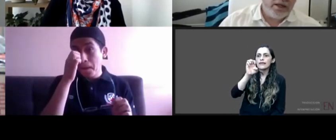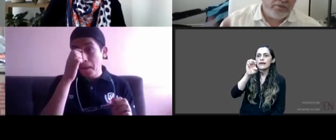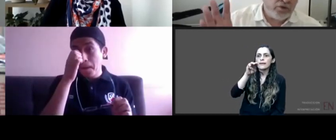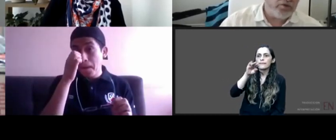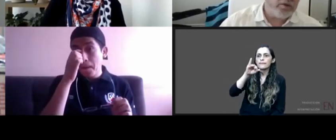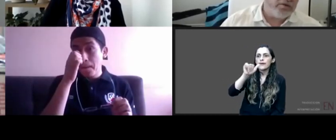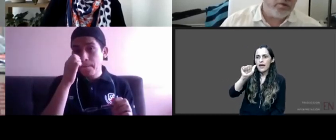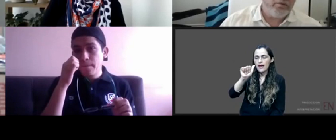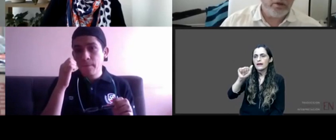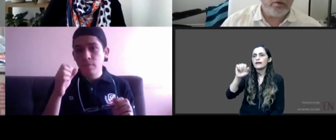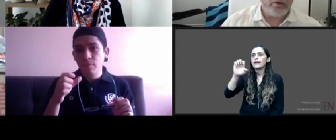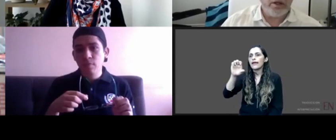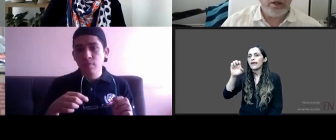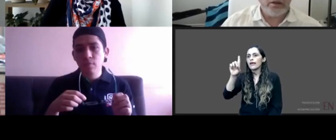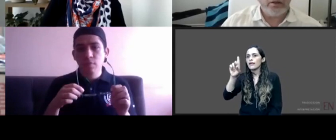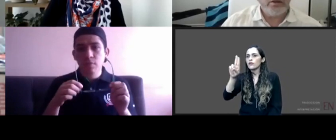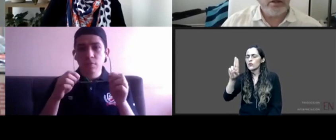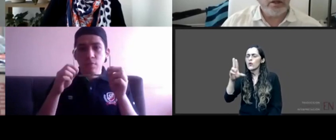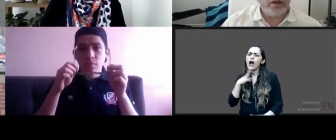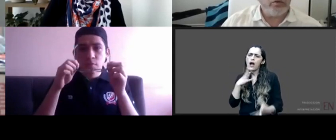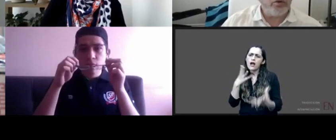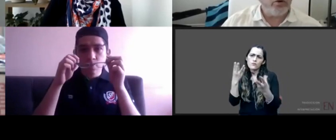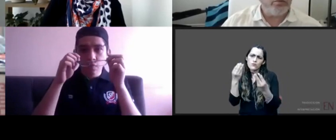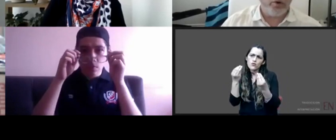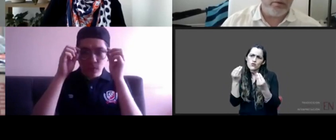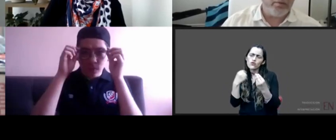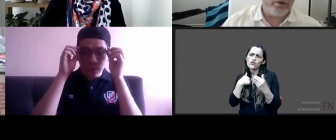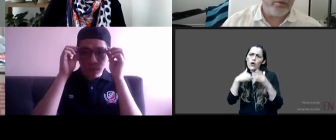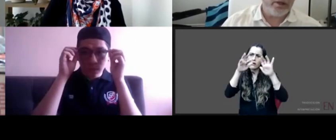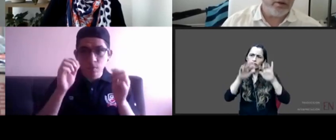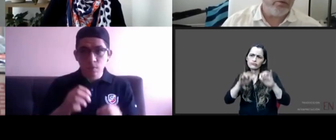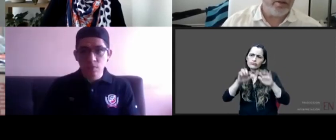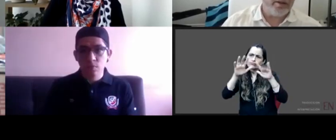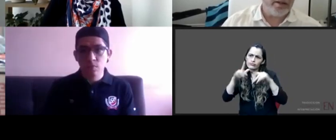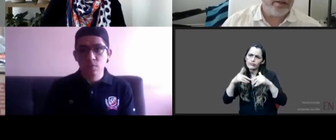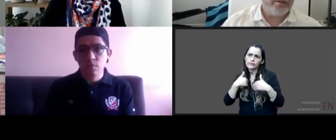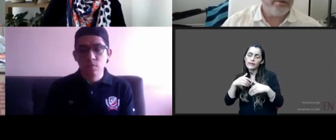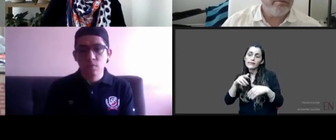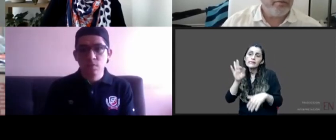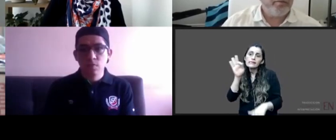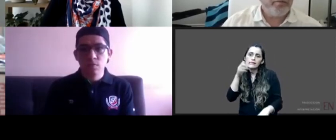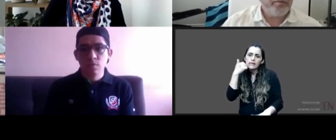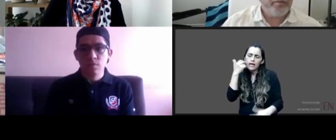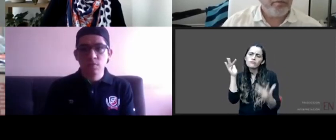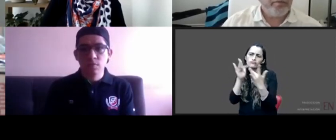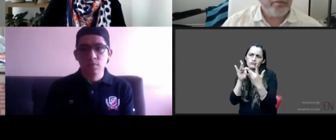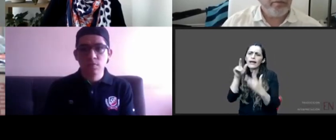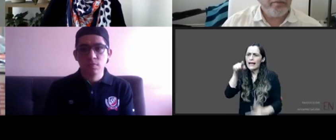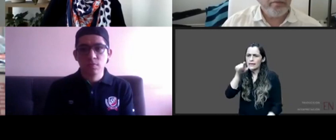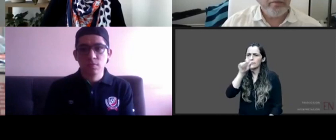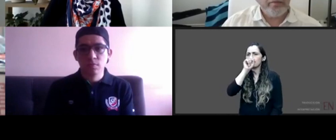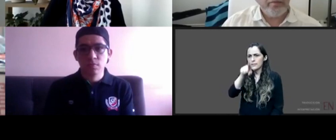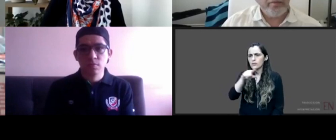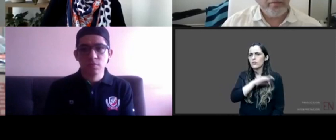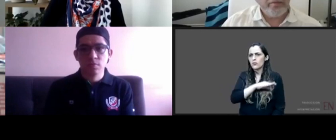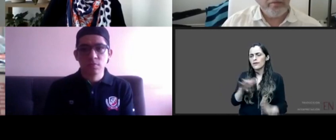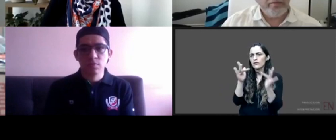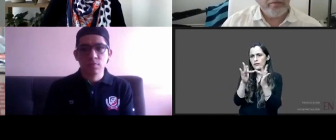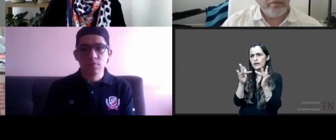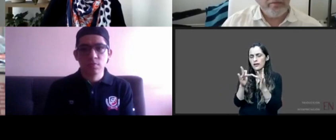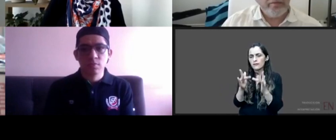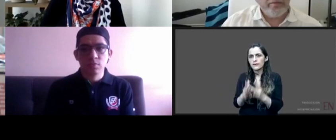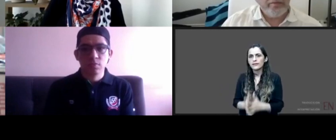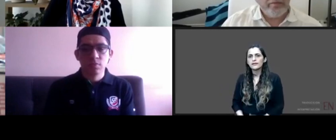Ahí hay muchos textos míos si quieren echarles un ojo y por ahí me pueden mandar un mensaje. Muy bien, pues hablando de